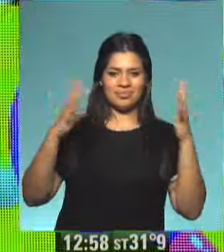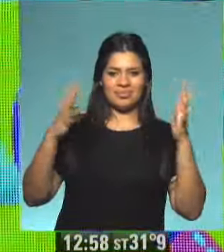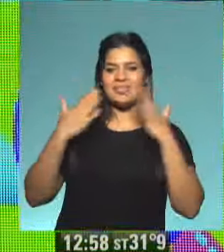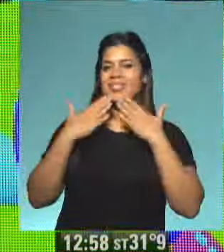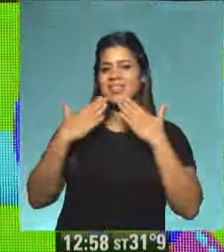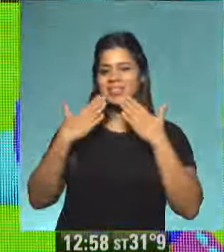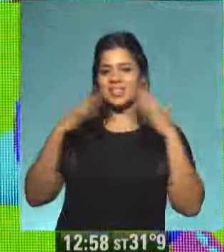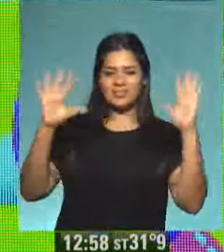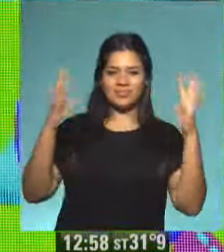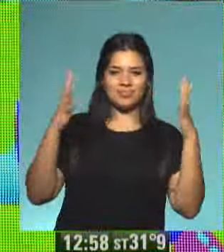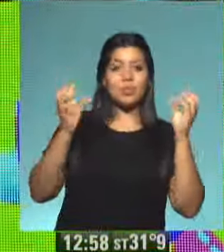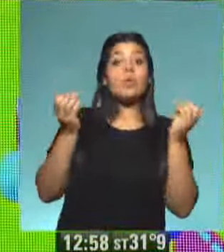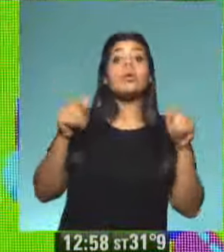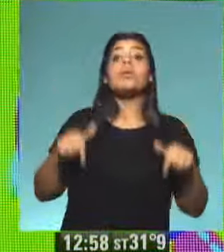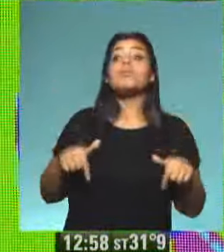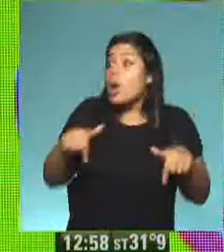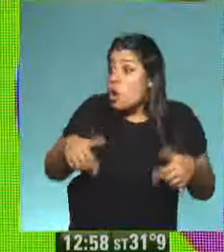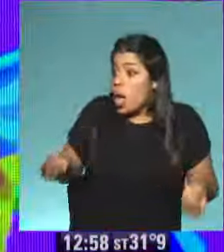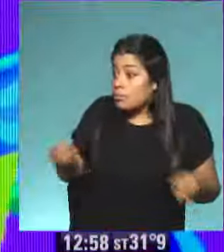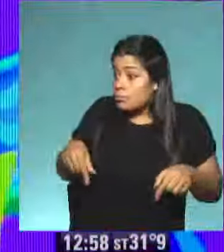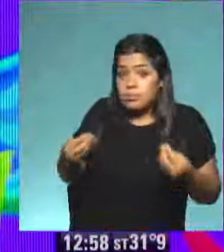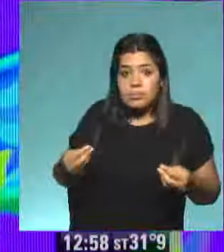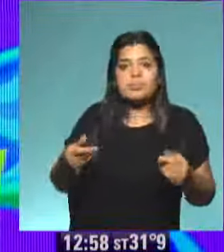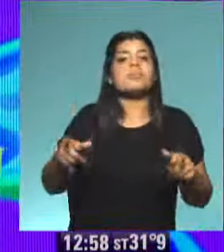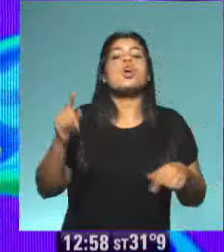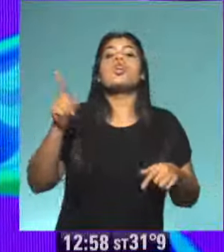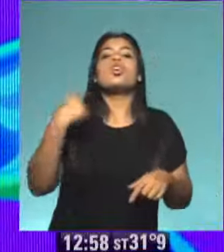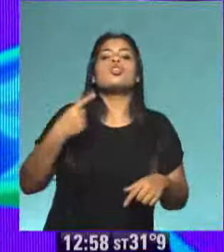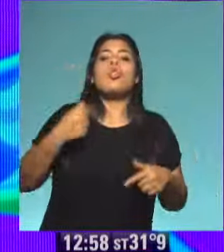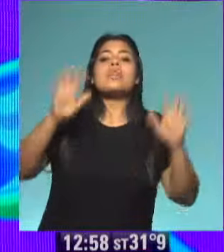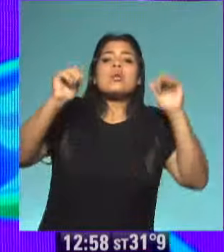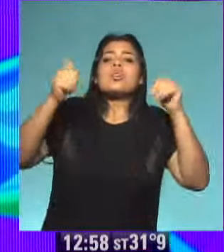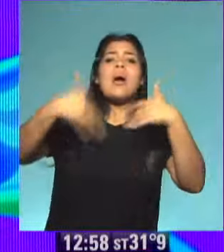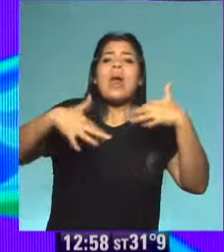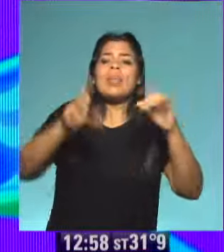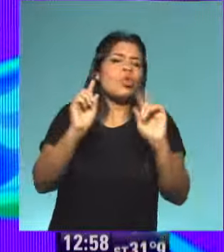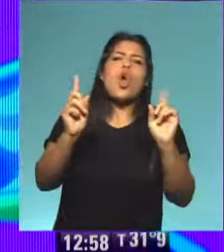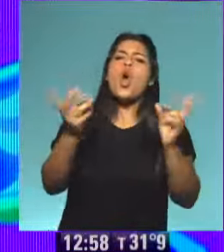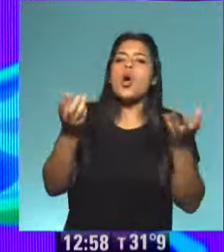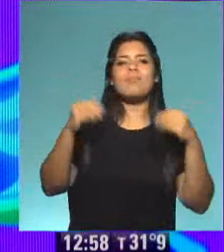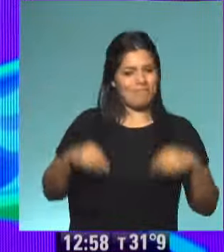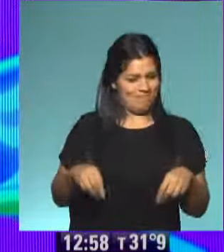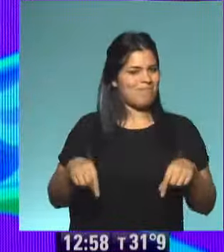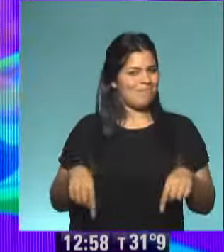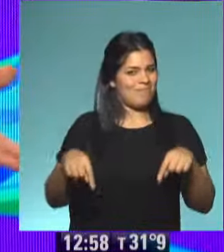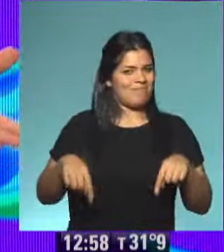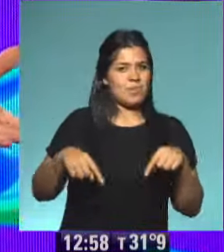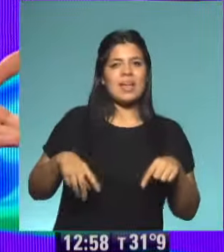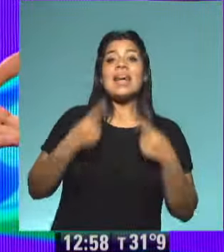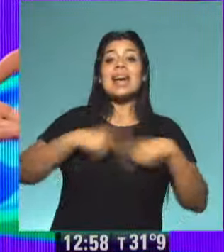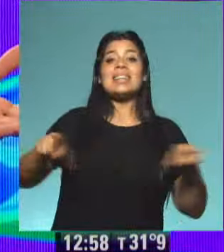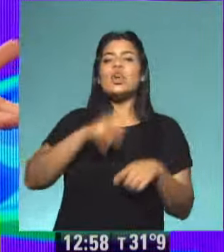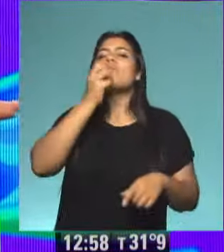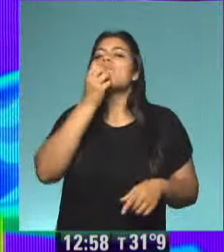Gracias. Bueno, y no nos queremos. Y ahora no nos queremos despedir tan rápido. Por eso elegimos esta hermosa canción,